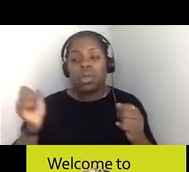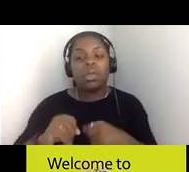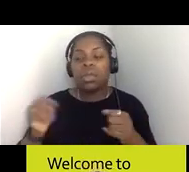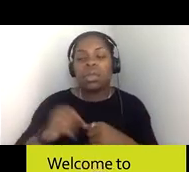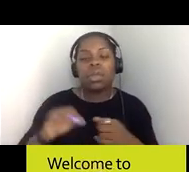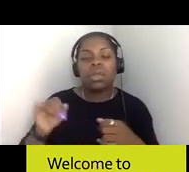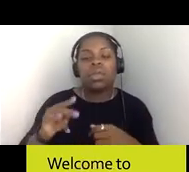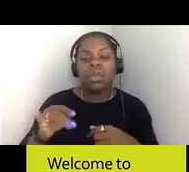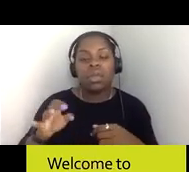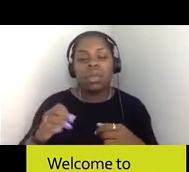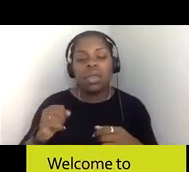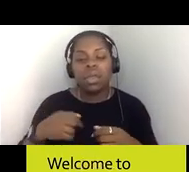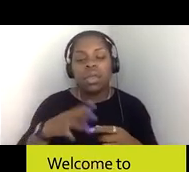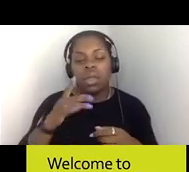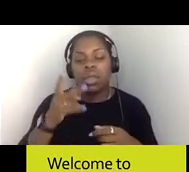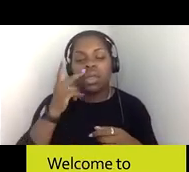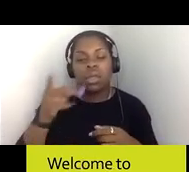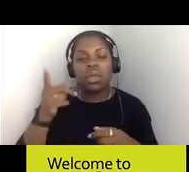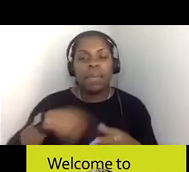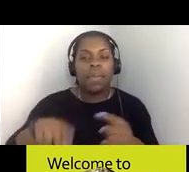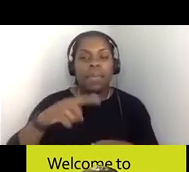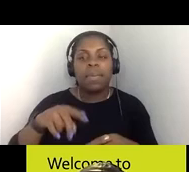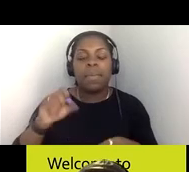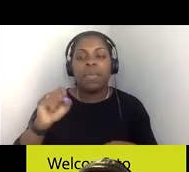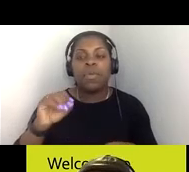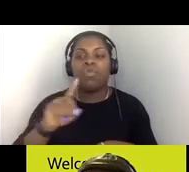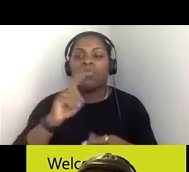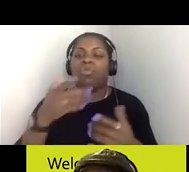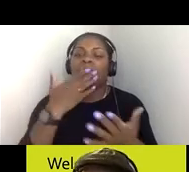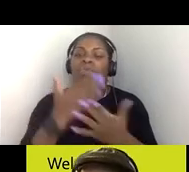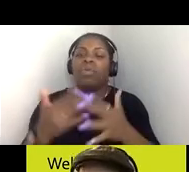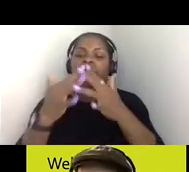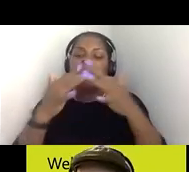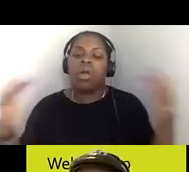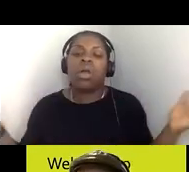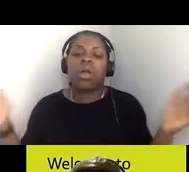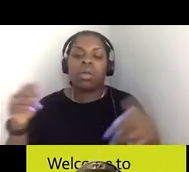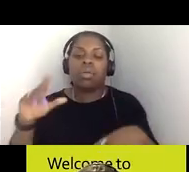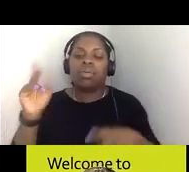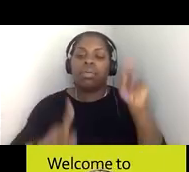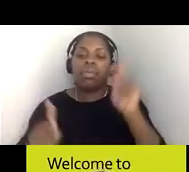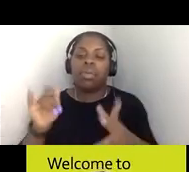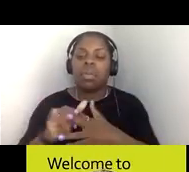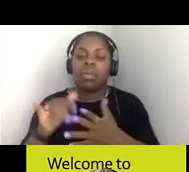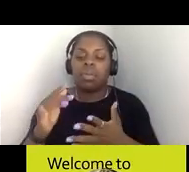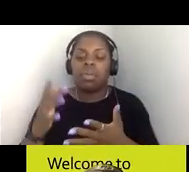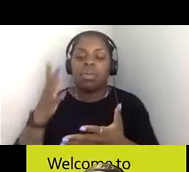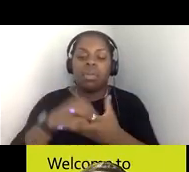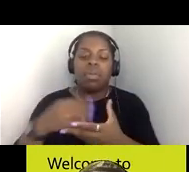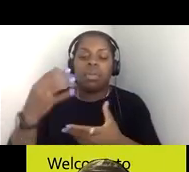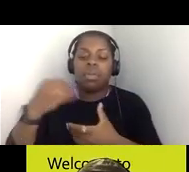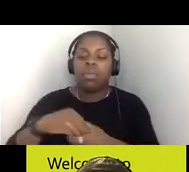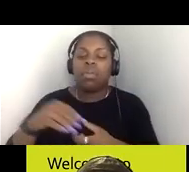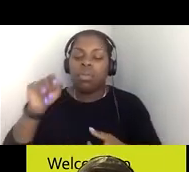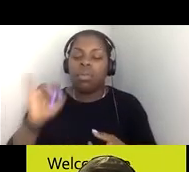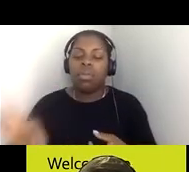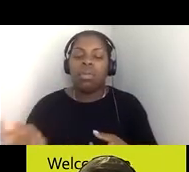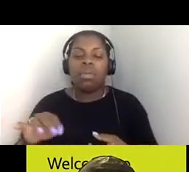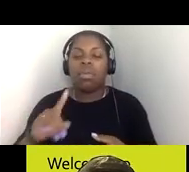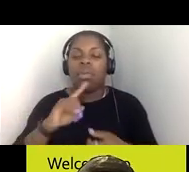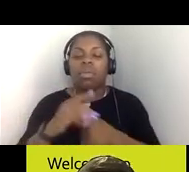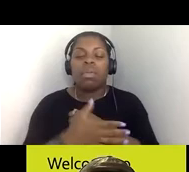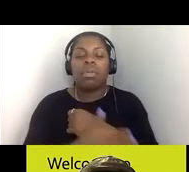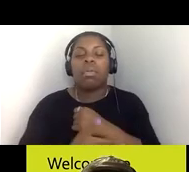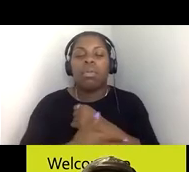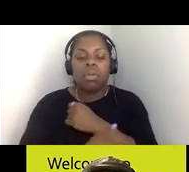Trabajos en justicia, sí. Tenemos una variedad de personas aquí de